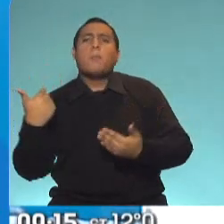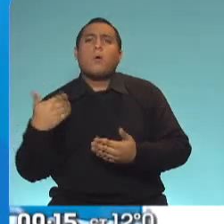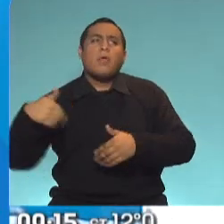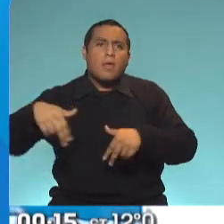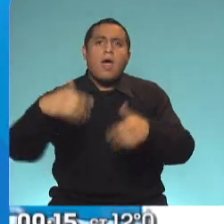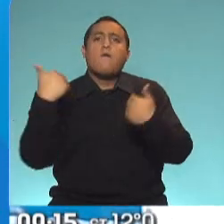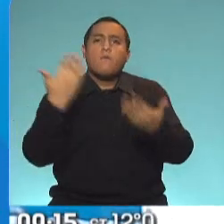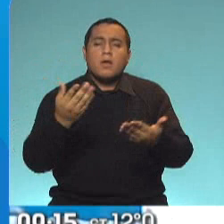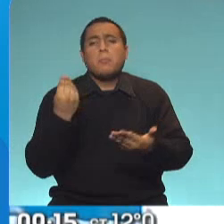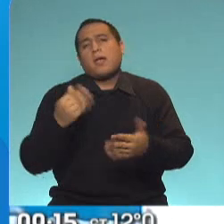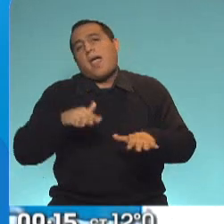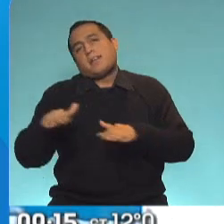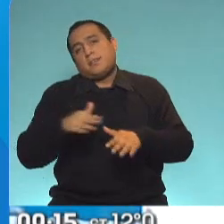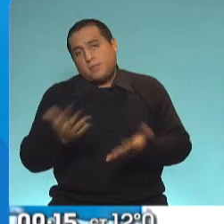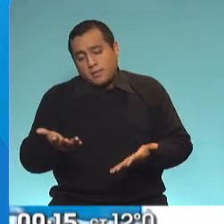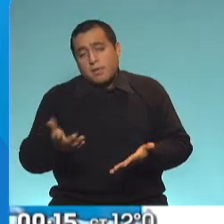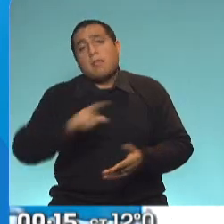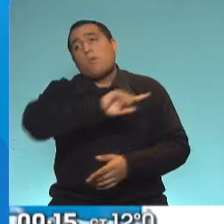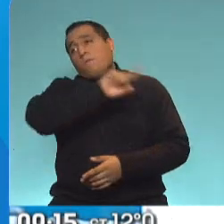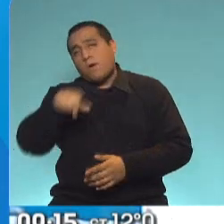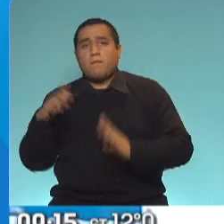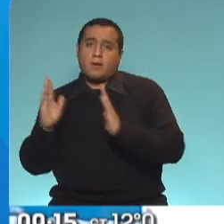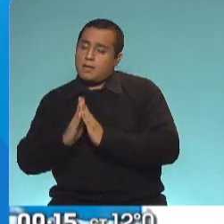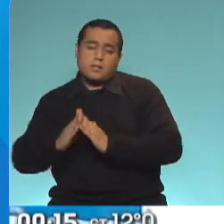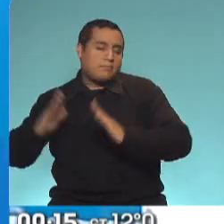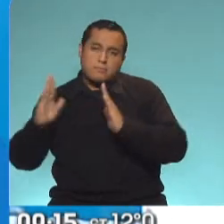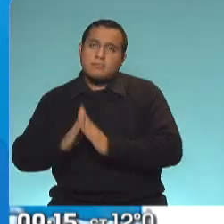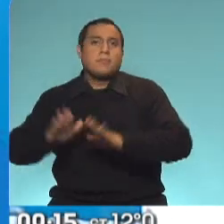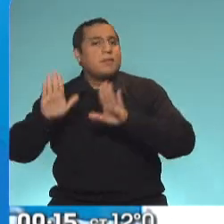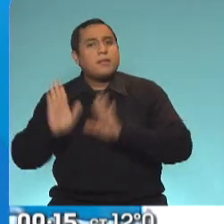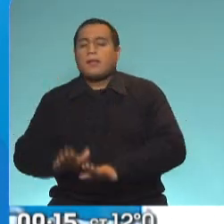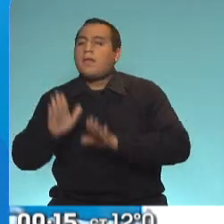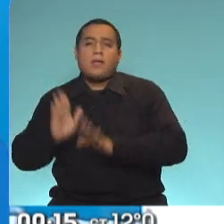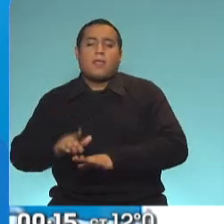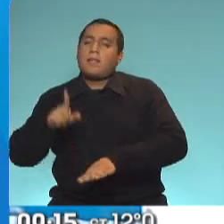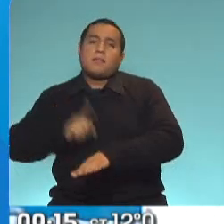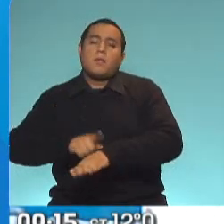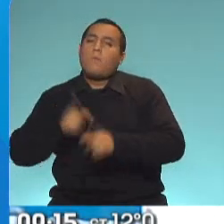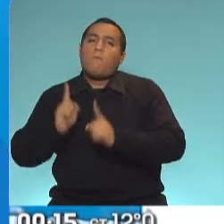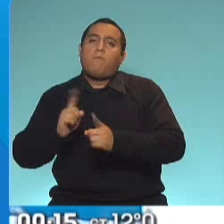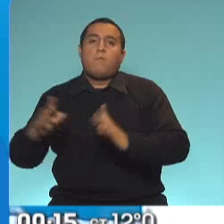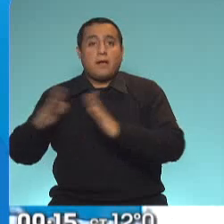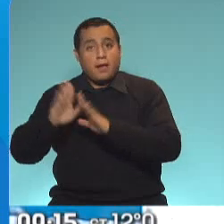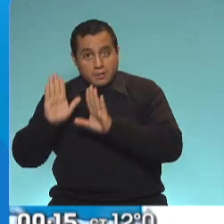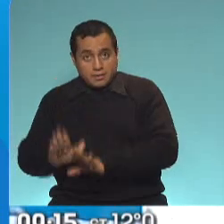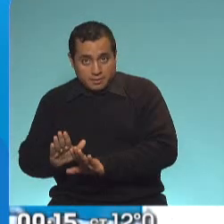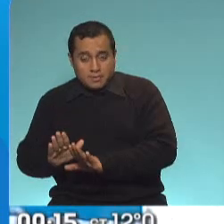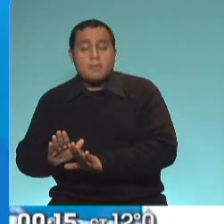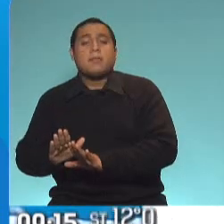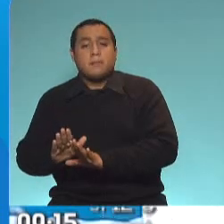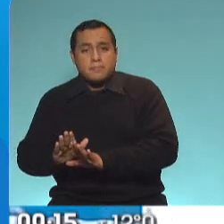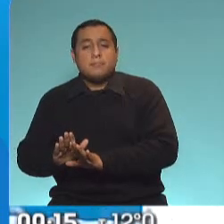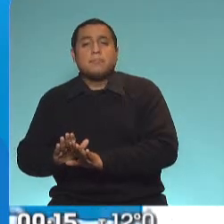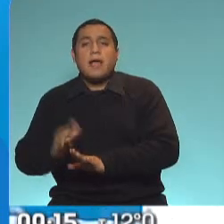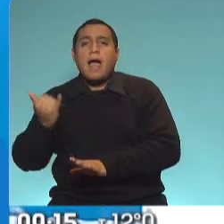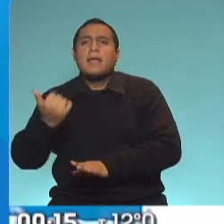para realizar esas actividades, y después de vuelta a casa nos tenemos que quedar en casa la mayor cantidad de tiempo posible, y tenemos 3